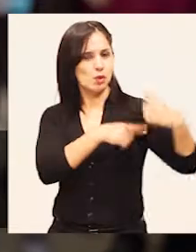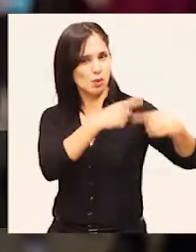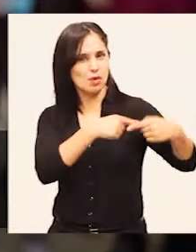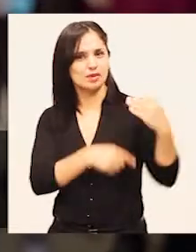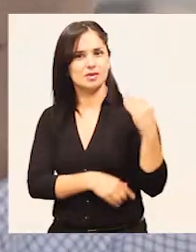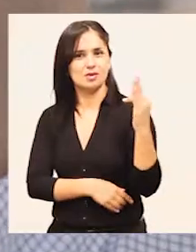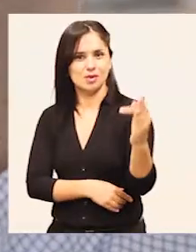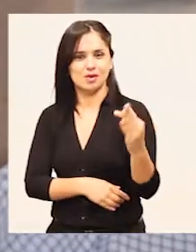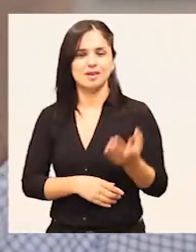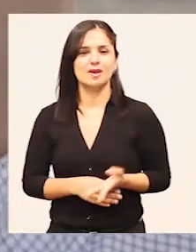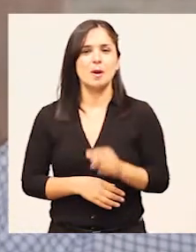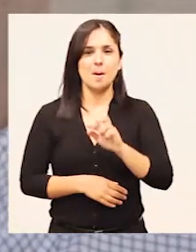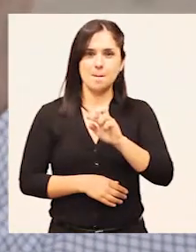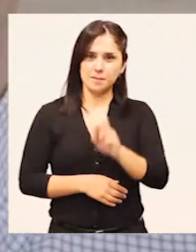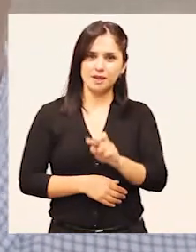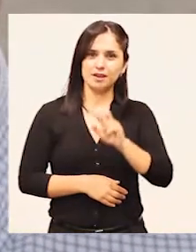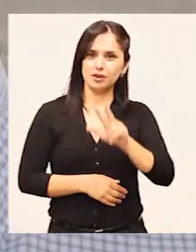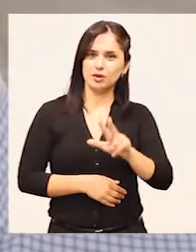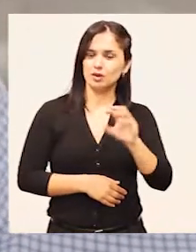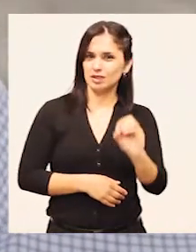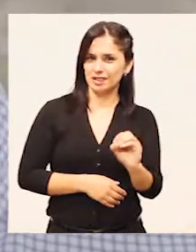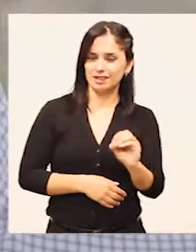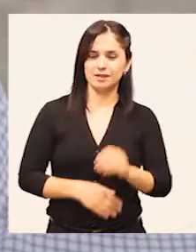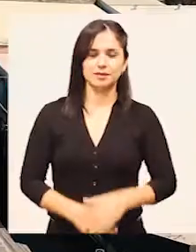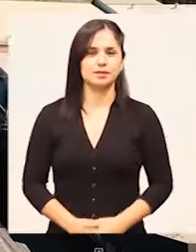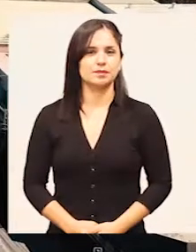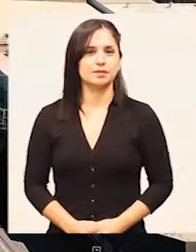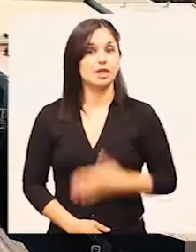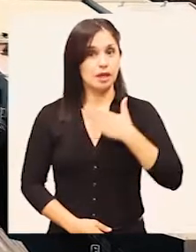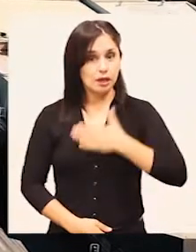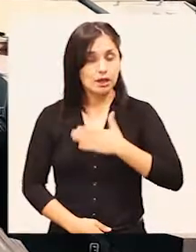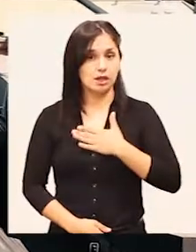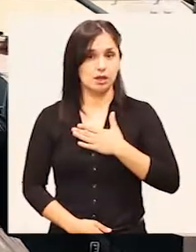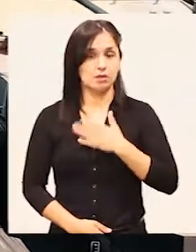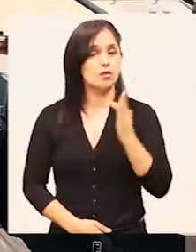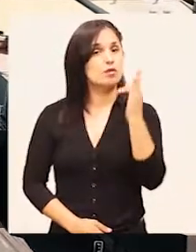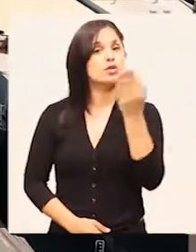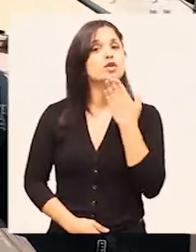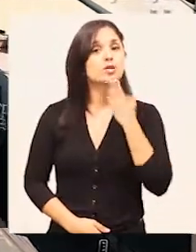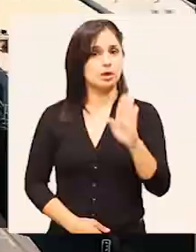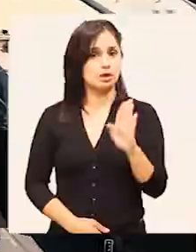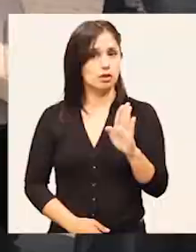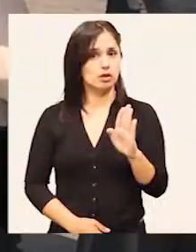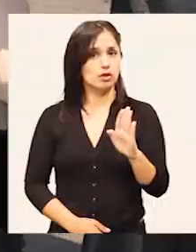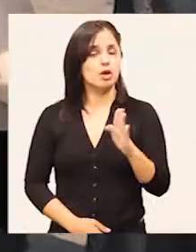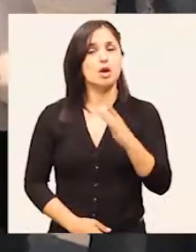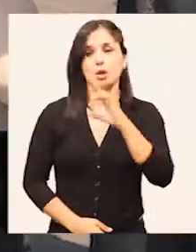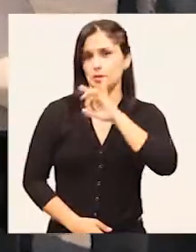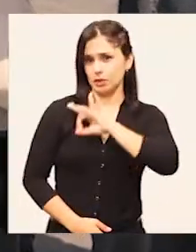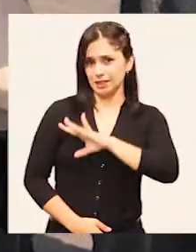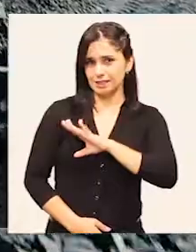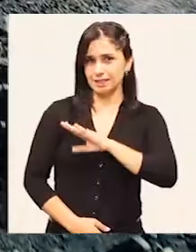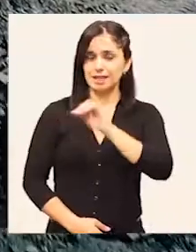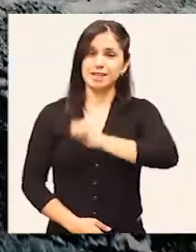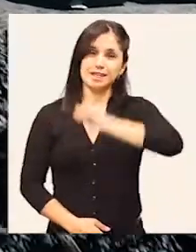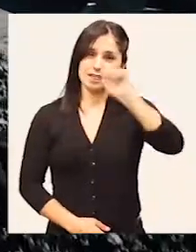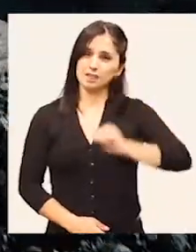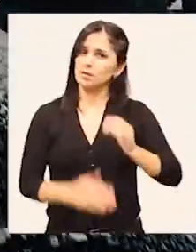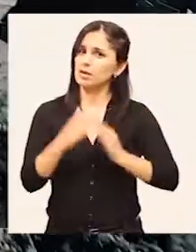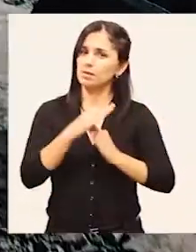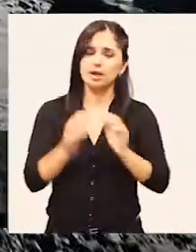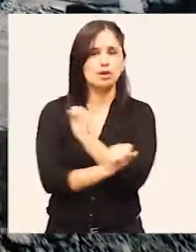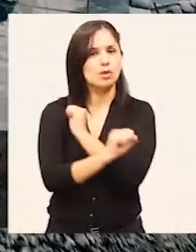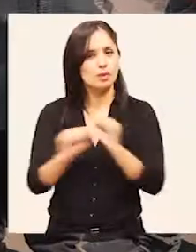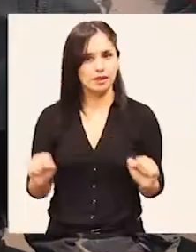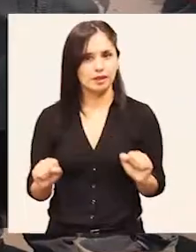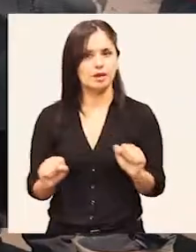los próximos años. P80, Nicolás Noman. Queremos tiempos mejores porque Chile y Atacama no pueden esperar más.